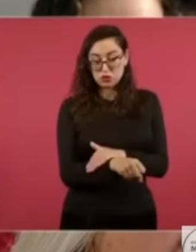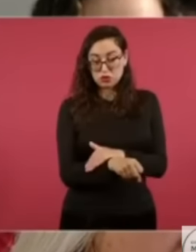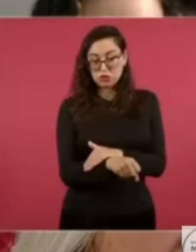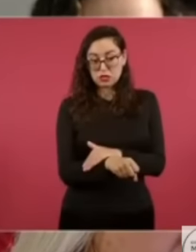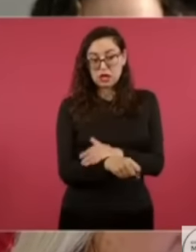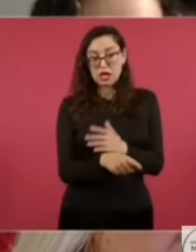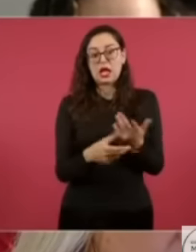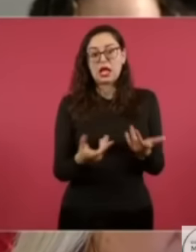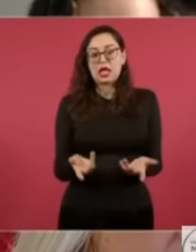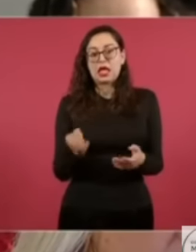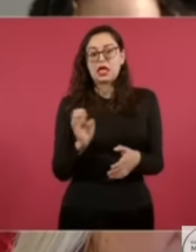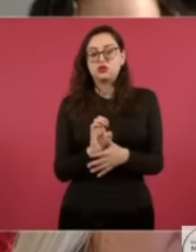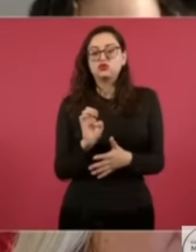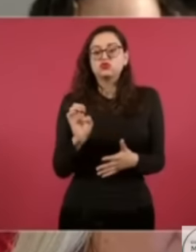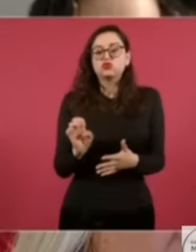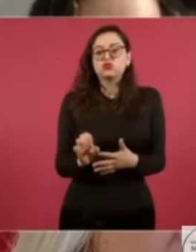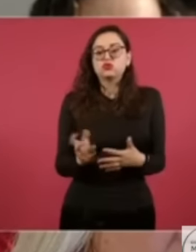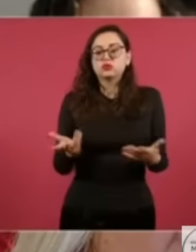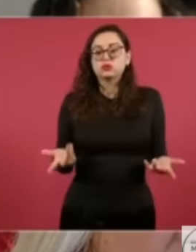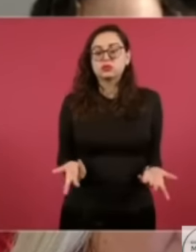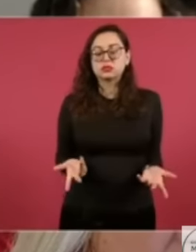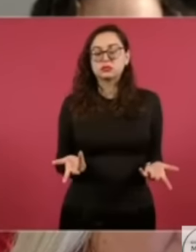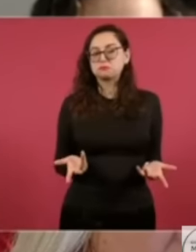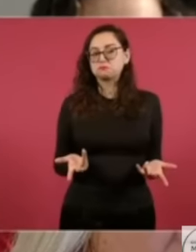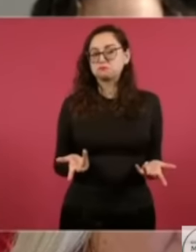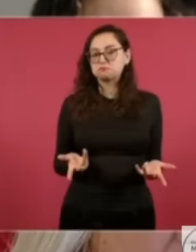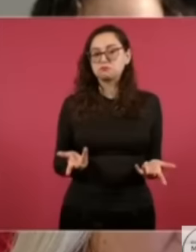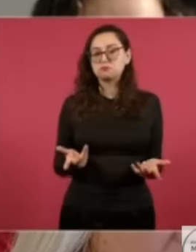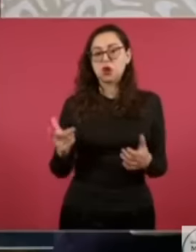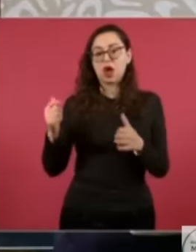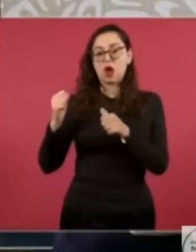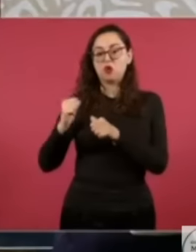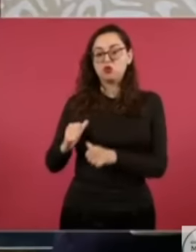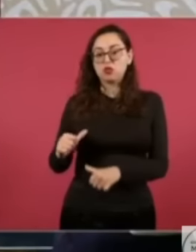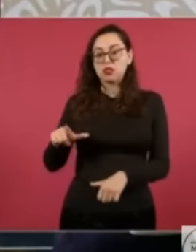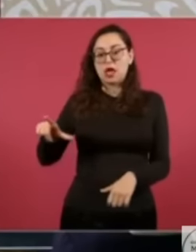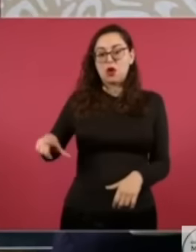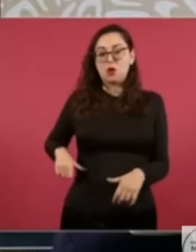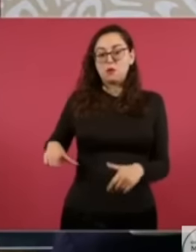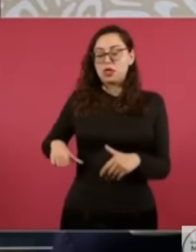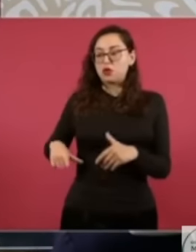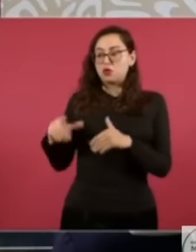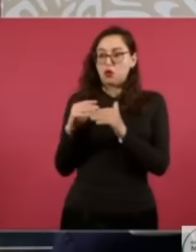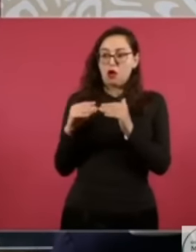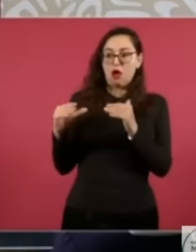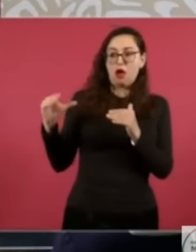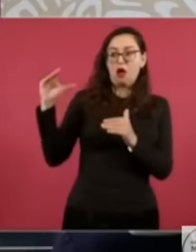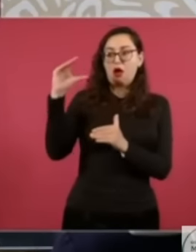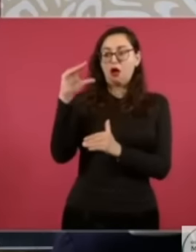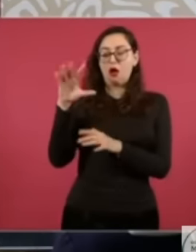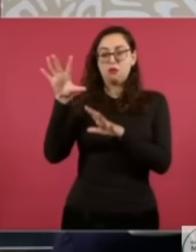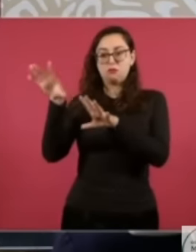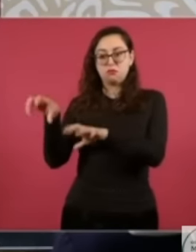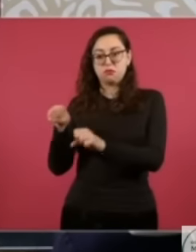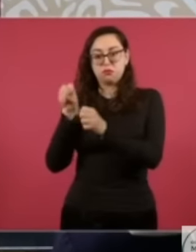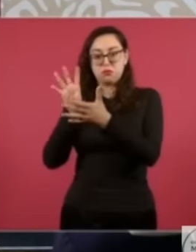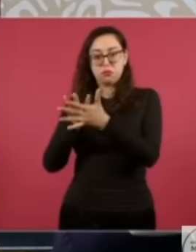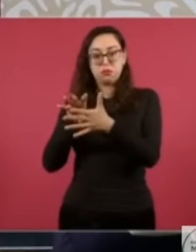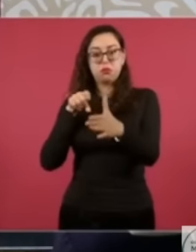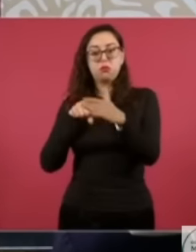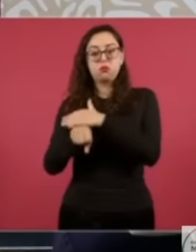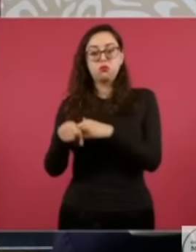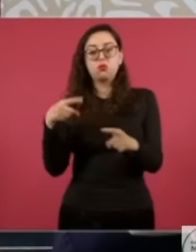¿Esto en qué benefició? ¿Y a cuántos funcionarios ahorita están en prisión preventiva